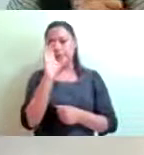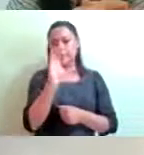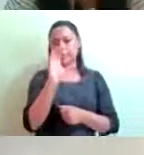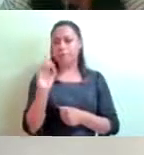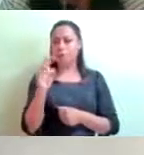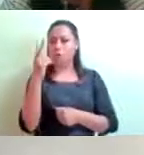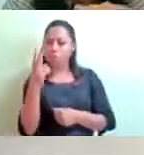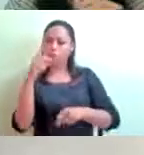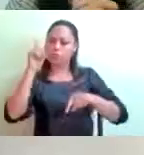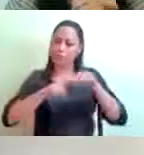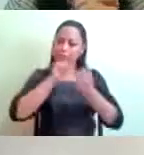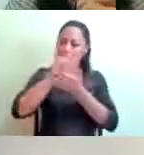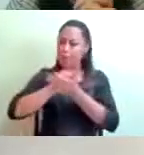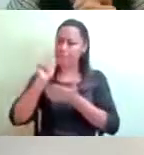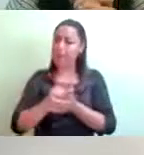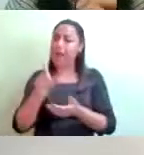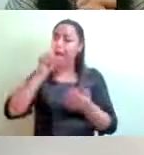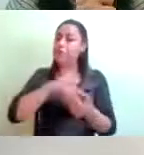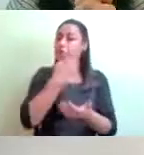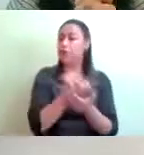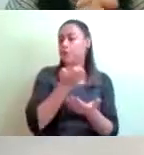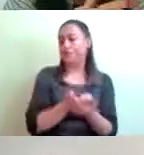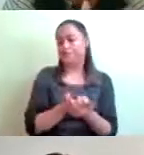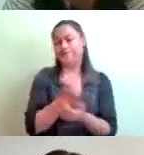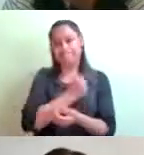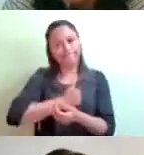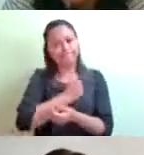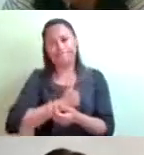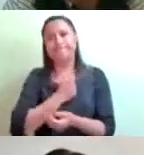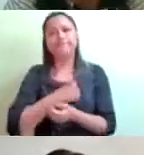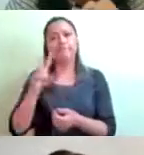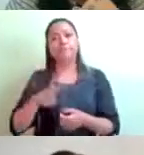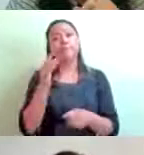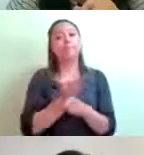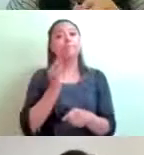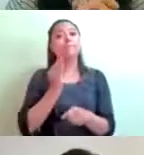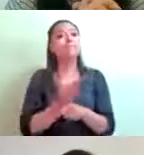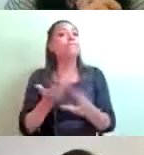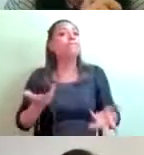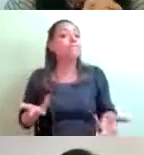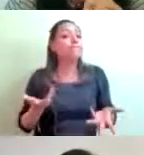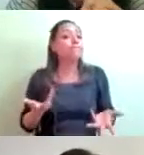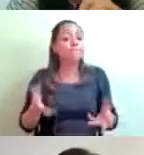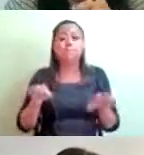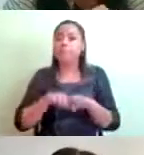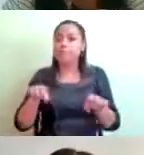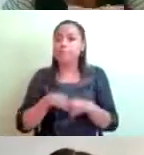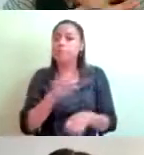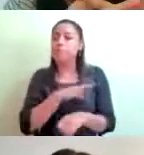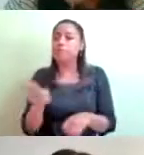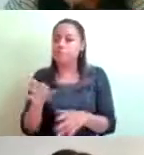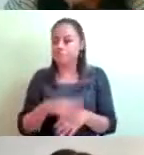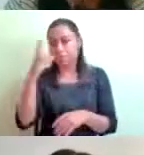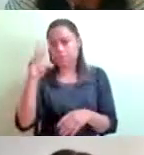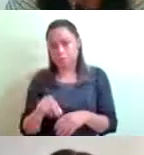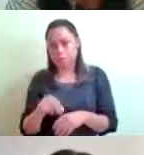economías. Afortunadamente, actualmente las soluciones para no utilizar estos